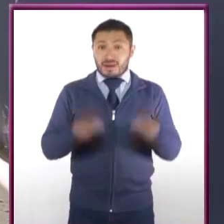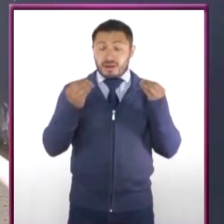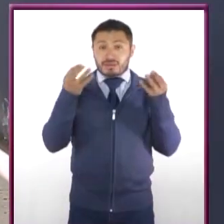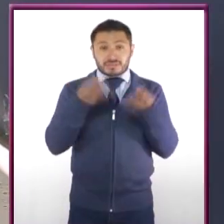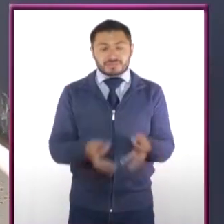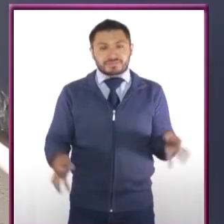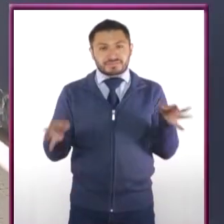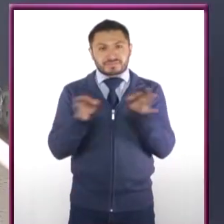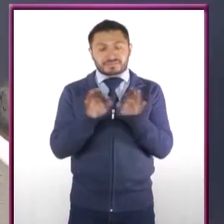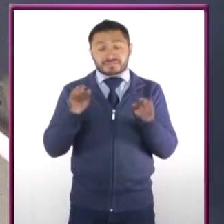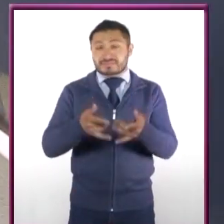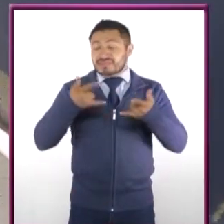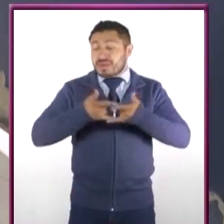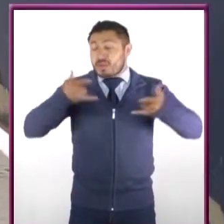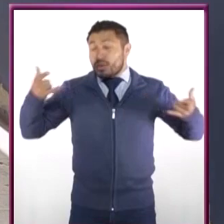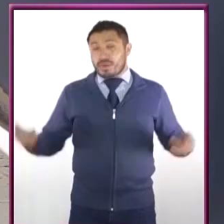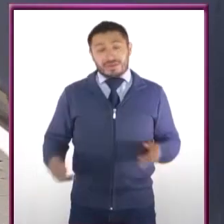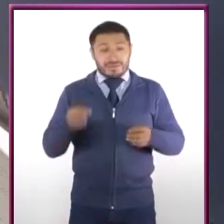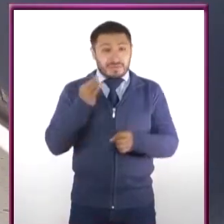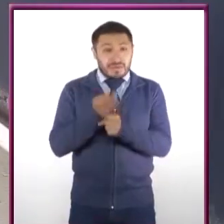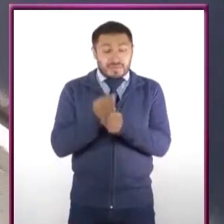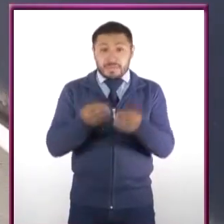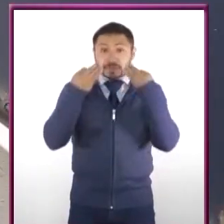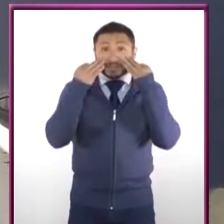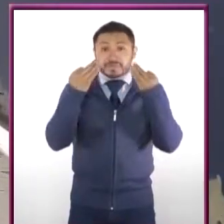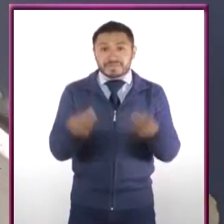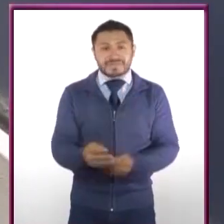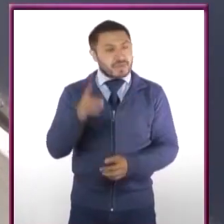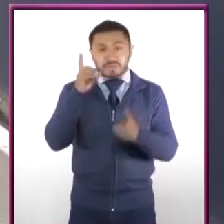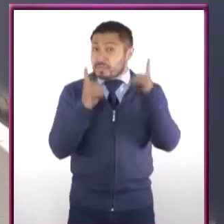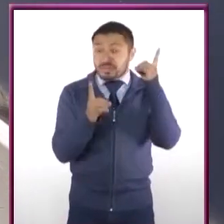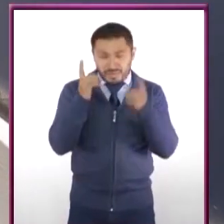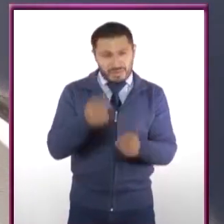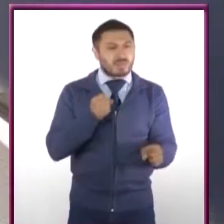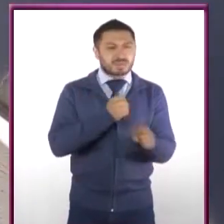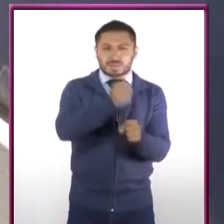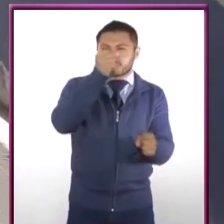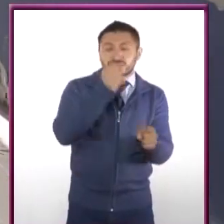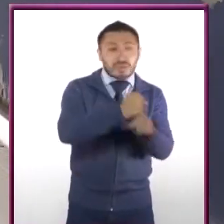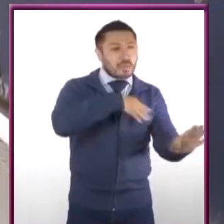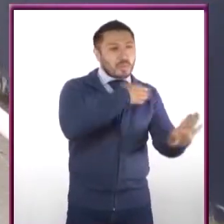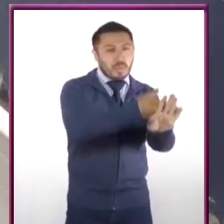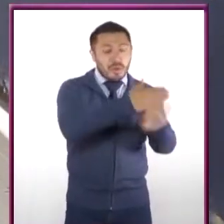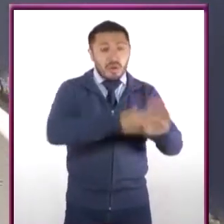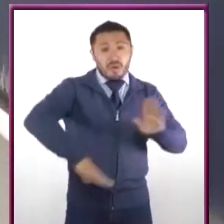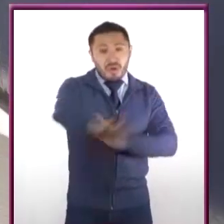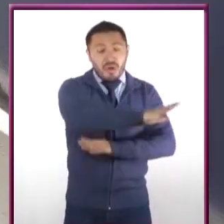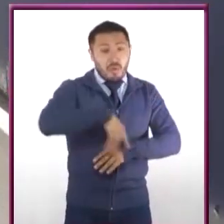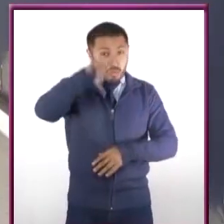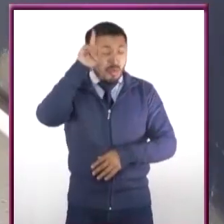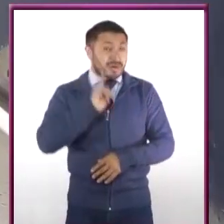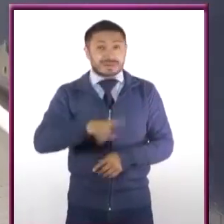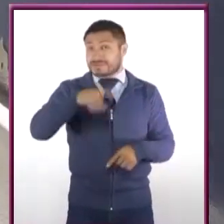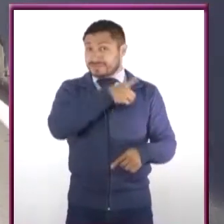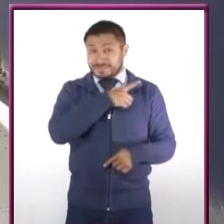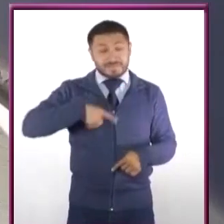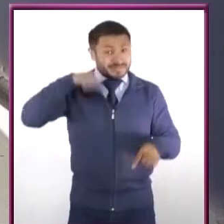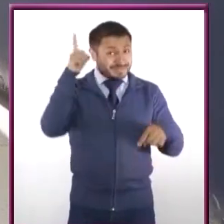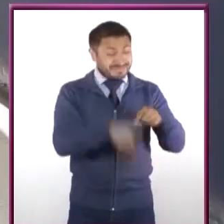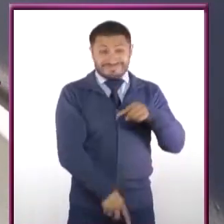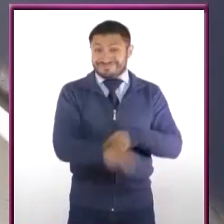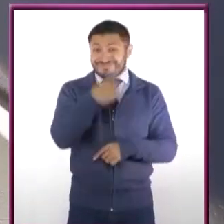Muy importante la perspectiva histórica que acabamos de presenciar. No cabe duda que la violencia hacia las mujeres es algo que debemos